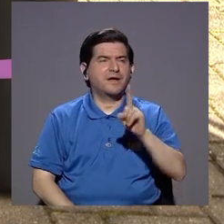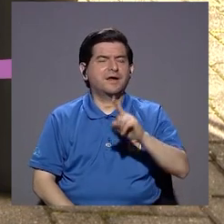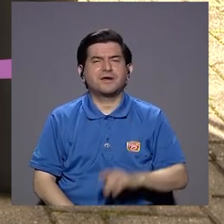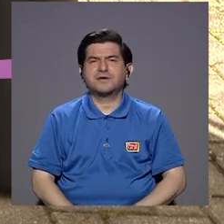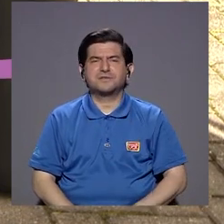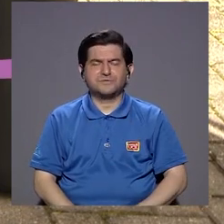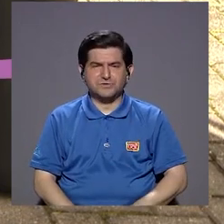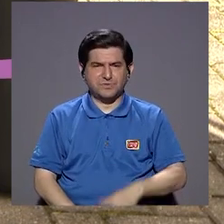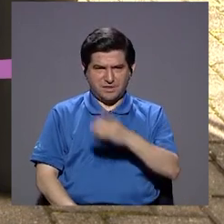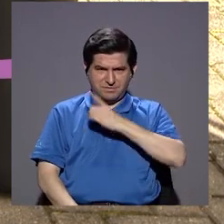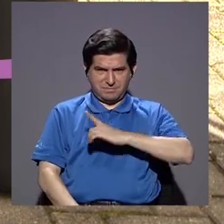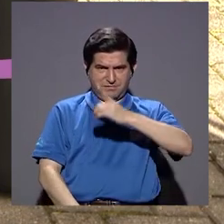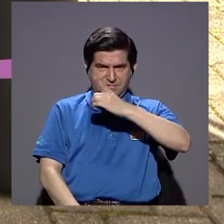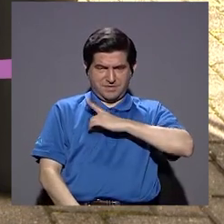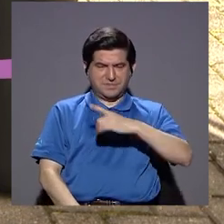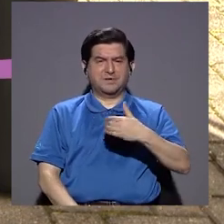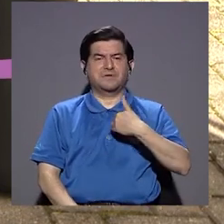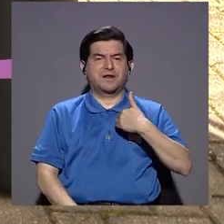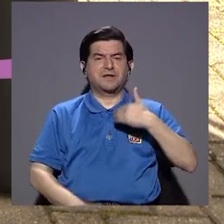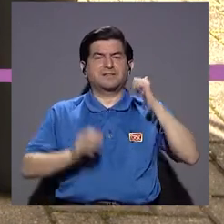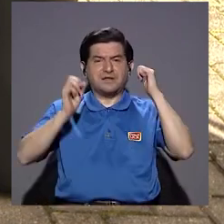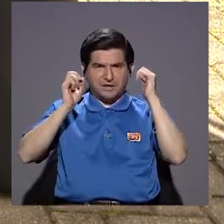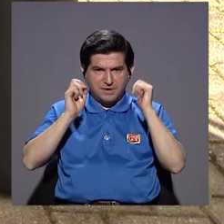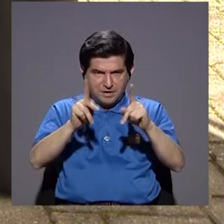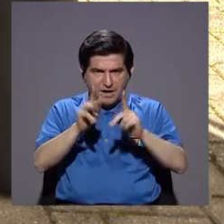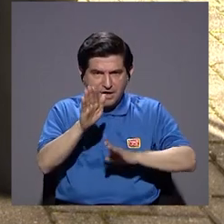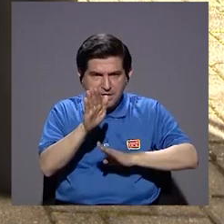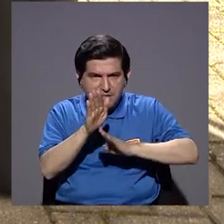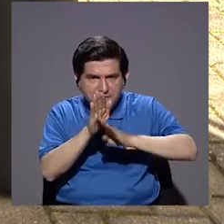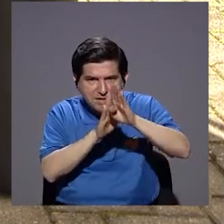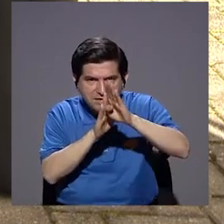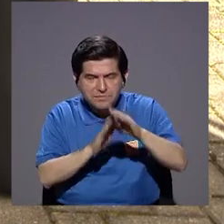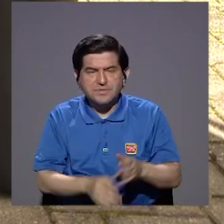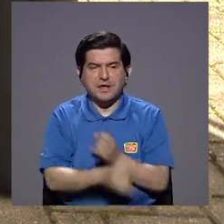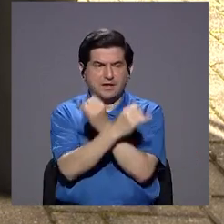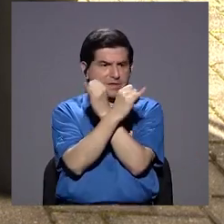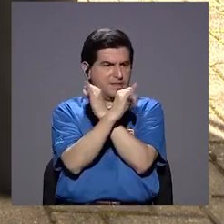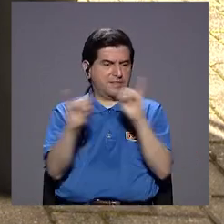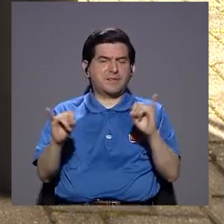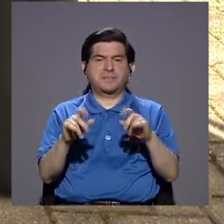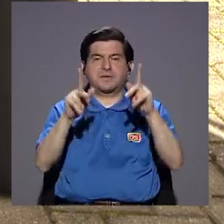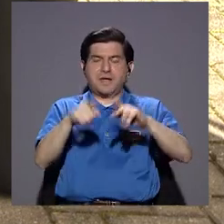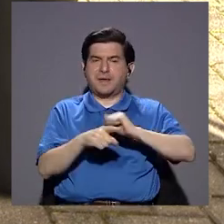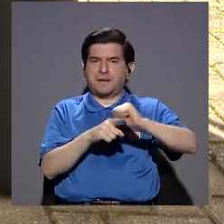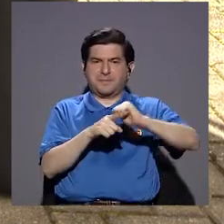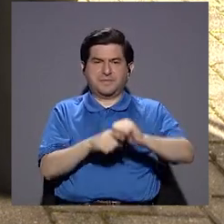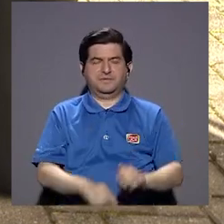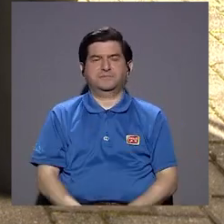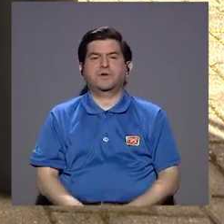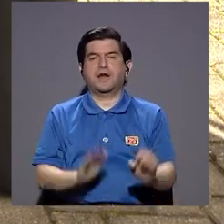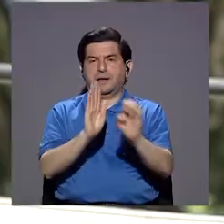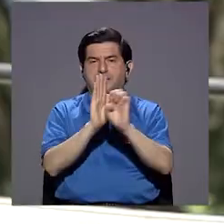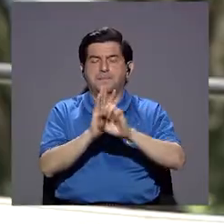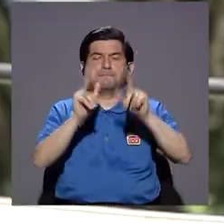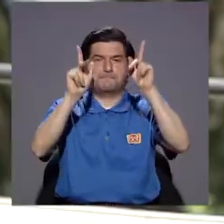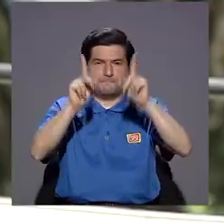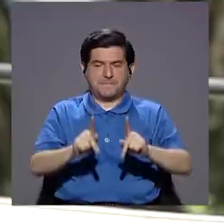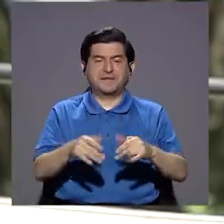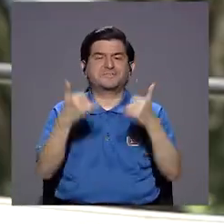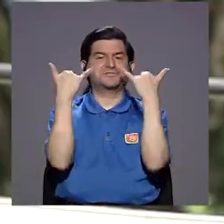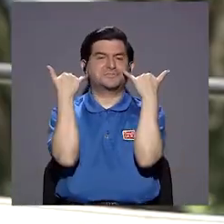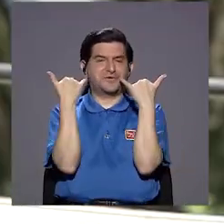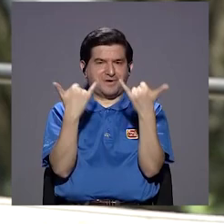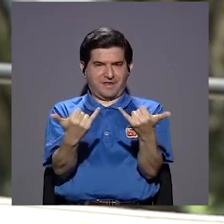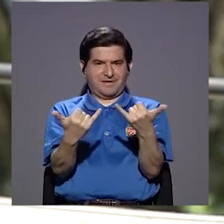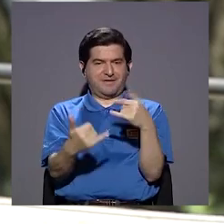es una disciplina, además, que tiene la posibilidad de desarrollar gran independencia en el practicante. O sea, por ejemplo, una persona que